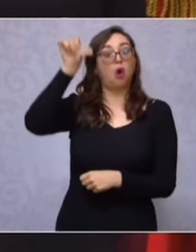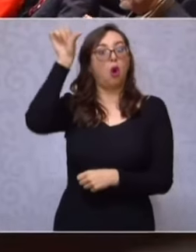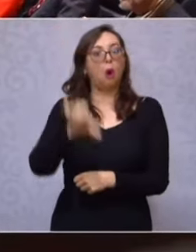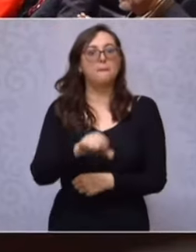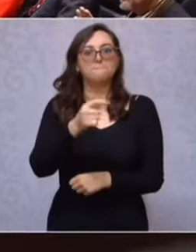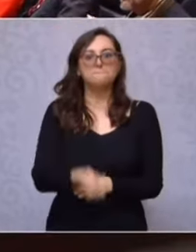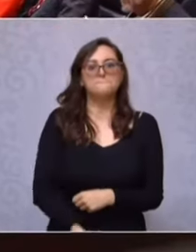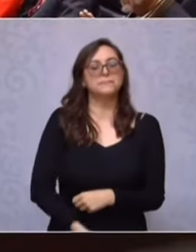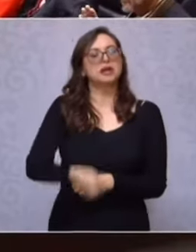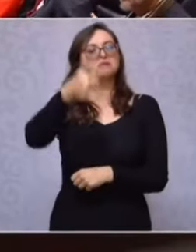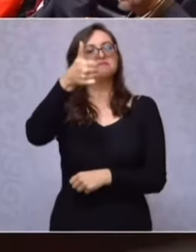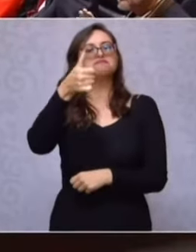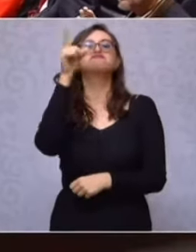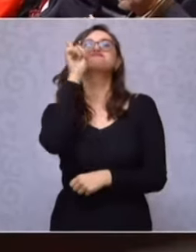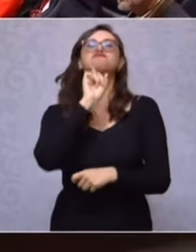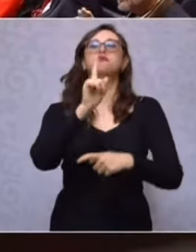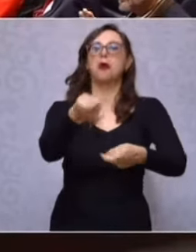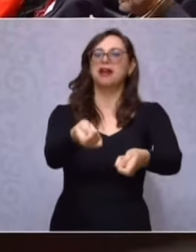nación.